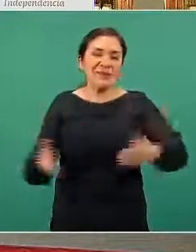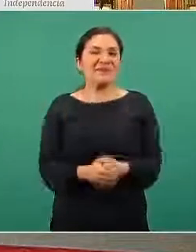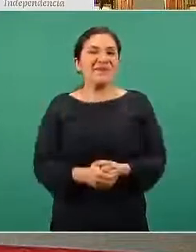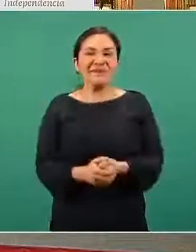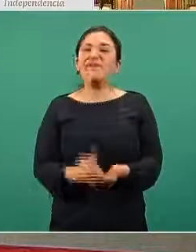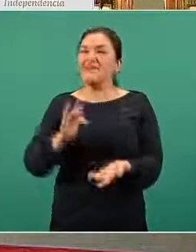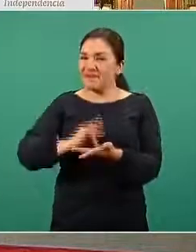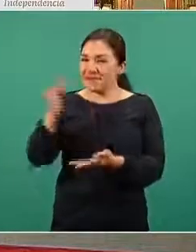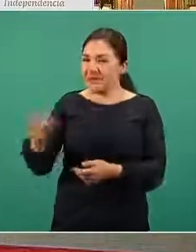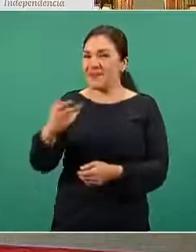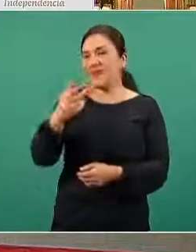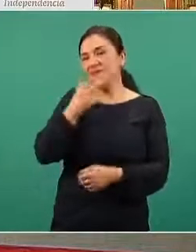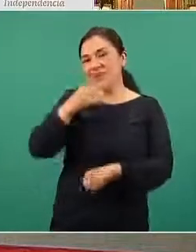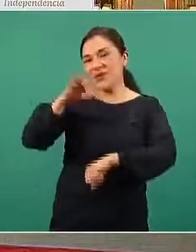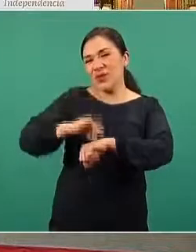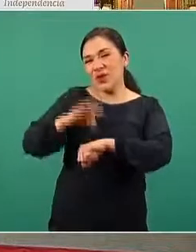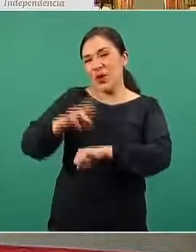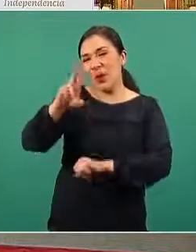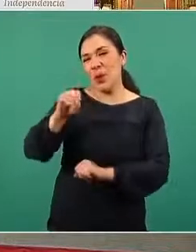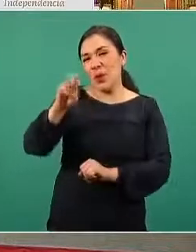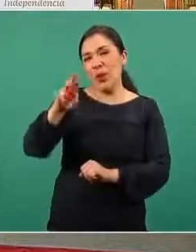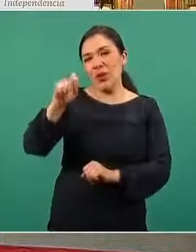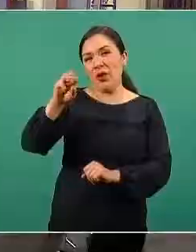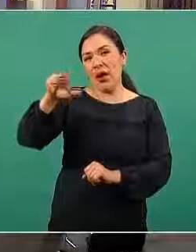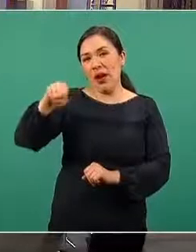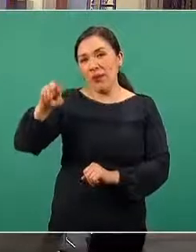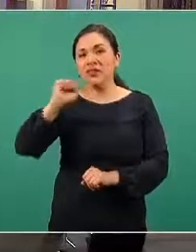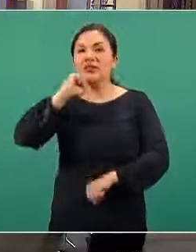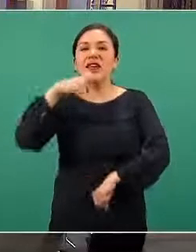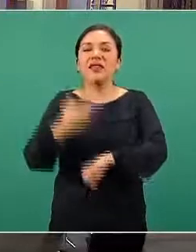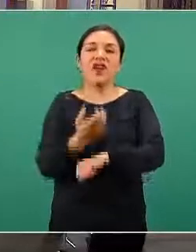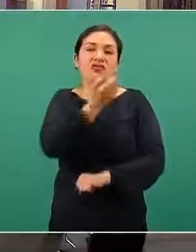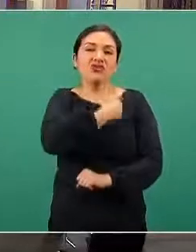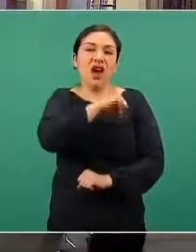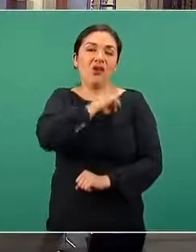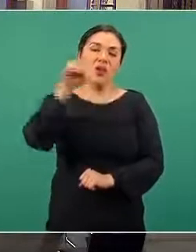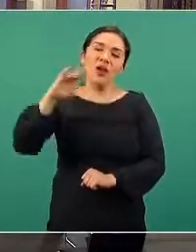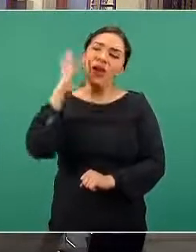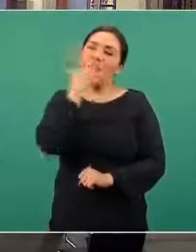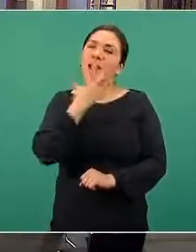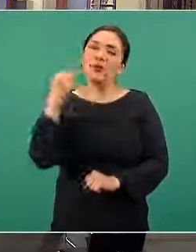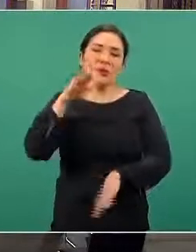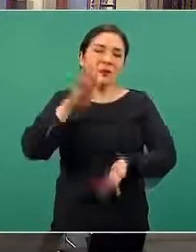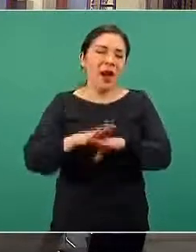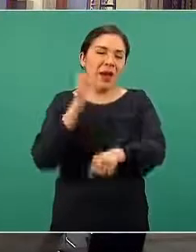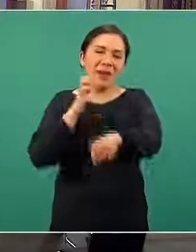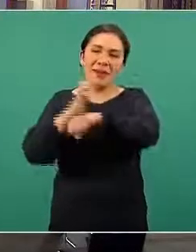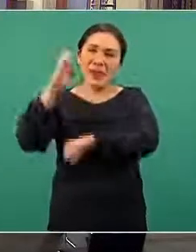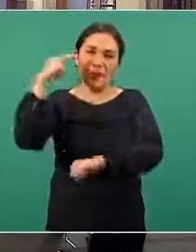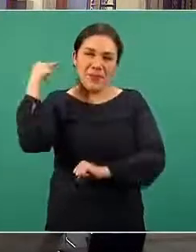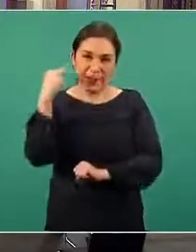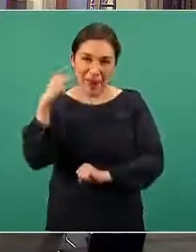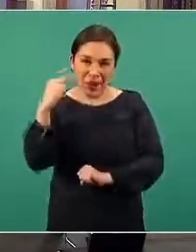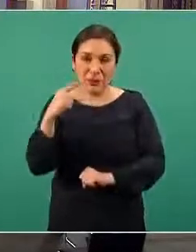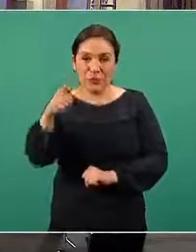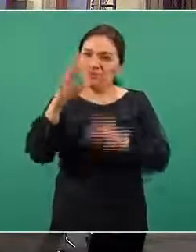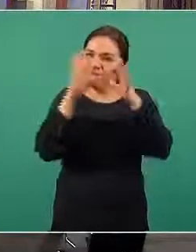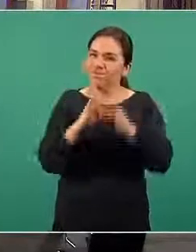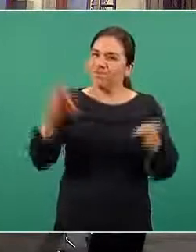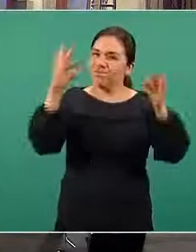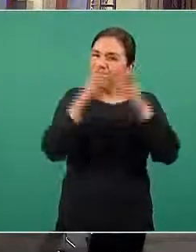Muchísimas gracias, doctor Roberto Ramos Alor, secretario de Salud del hermoso estado de Veracruz, por este